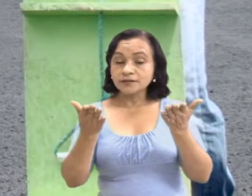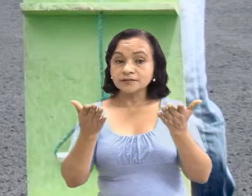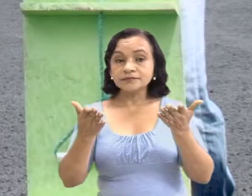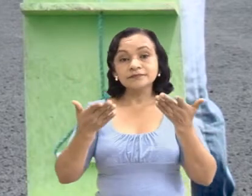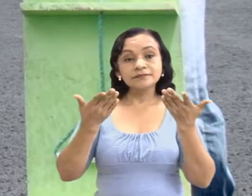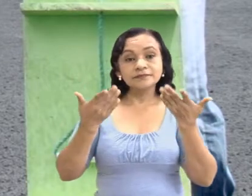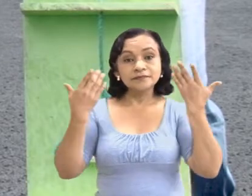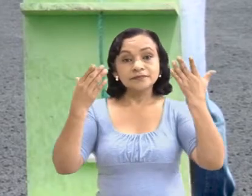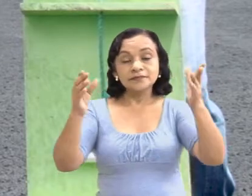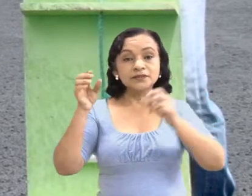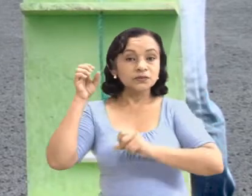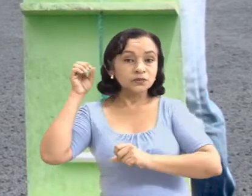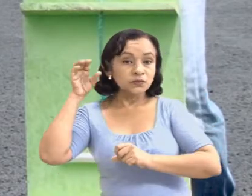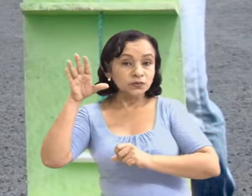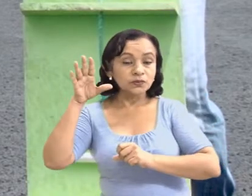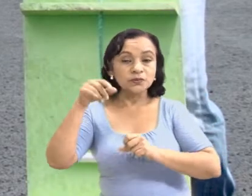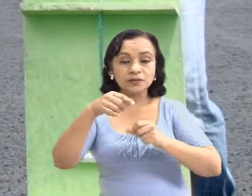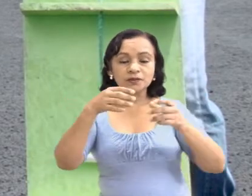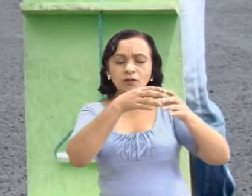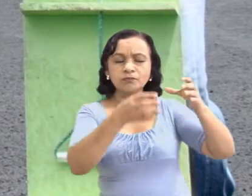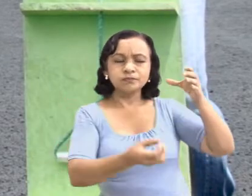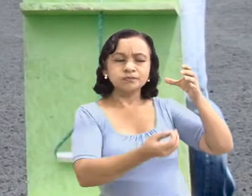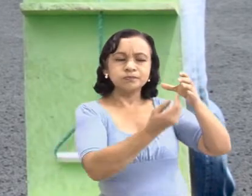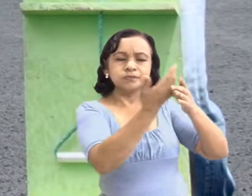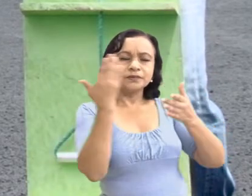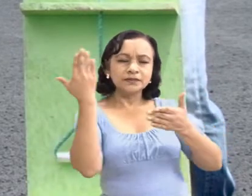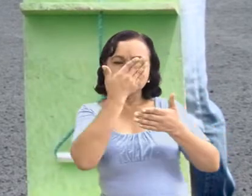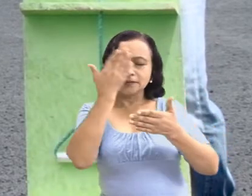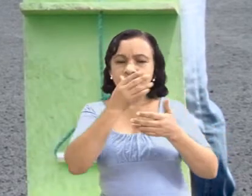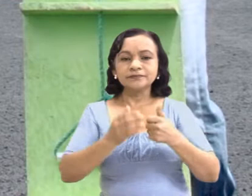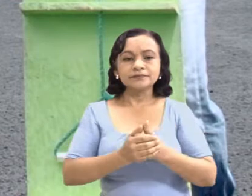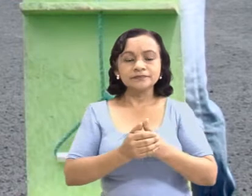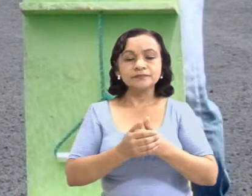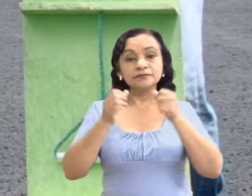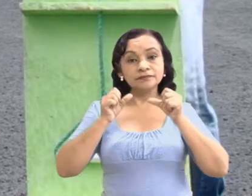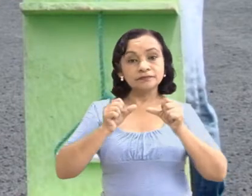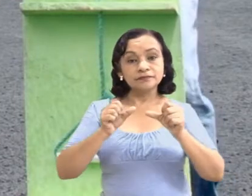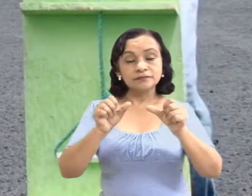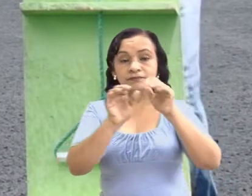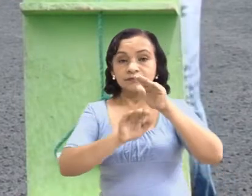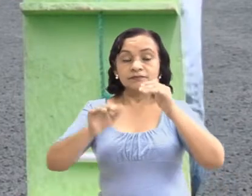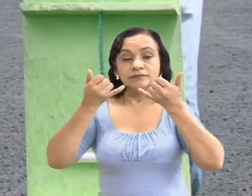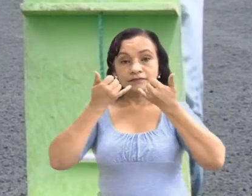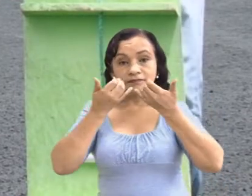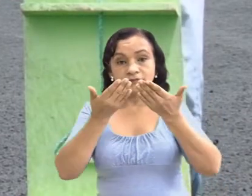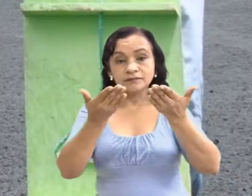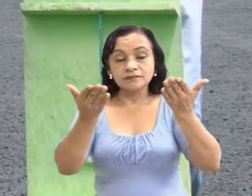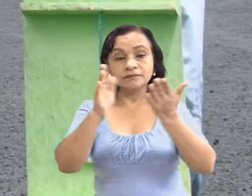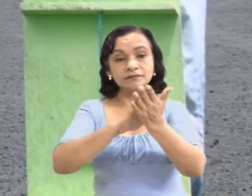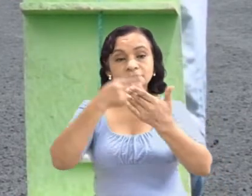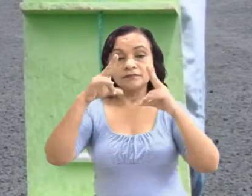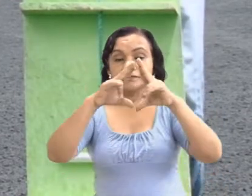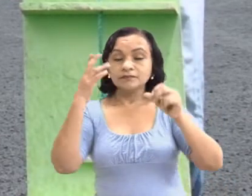a disfrutar de las bondades turísticas del complejo volcánico Cerro Negro. Nosotros continuamos con mucha más información en